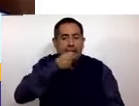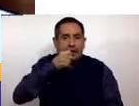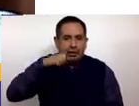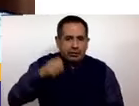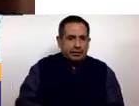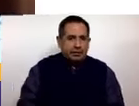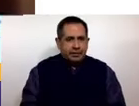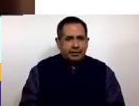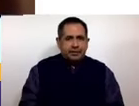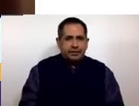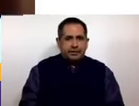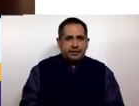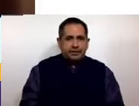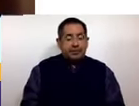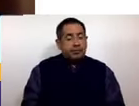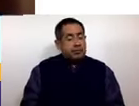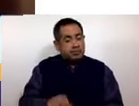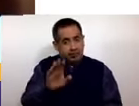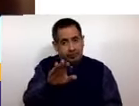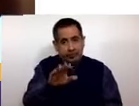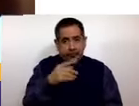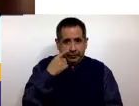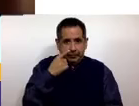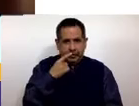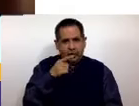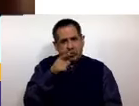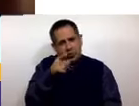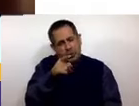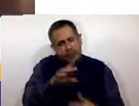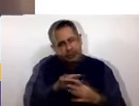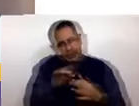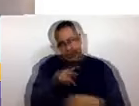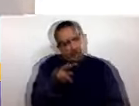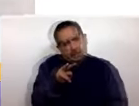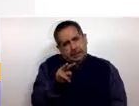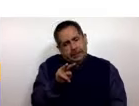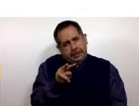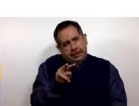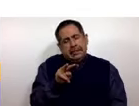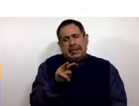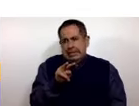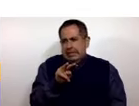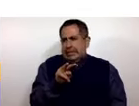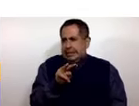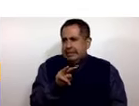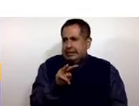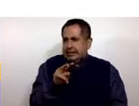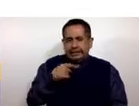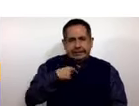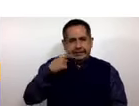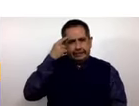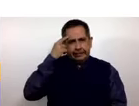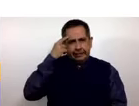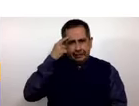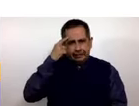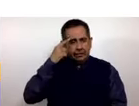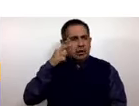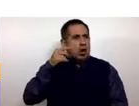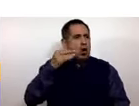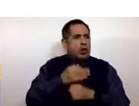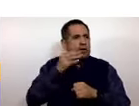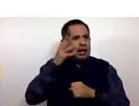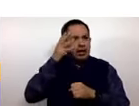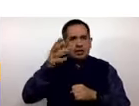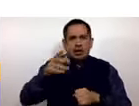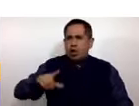Fíjate, Alejandra, que ahorita que estás diciendo eso, hablamos mucho de estancias infantiles como una obligación